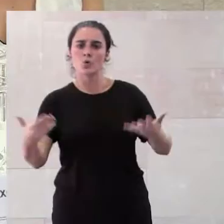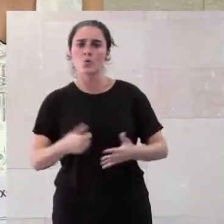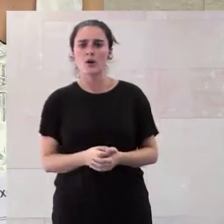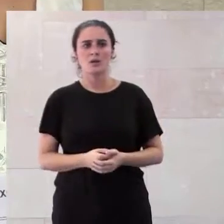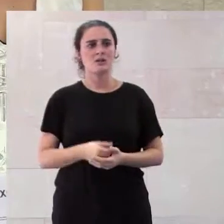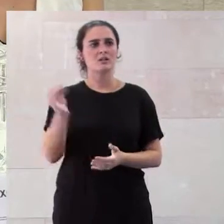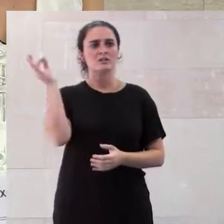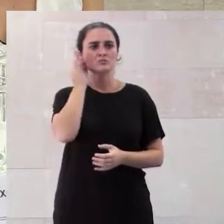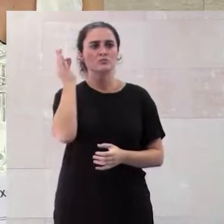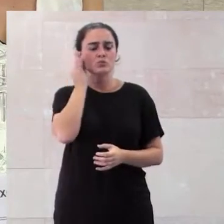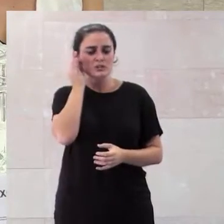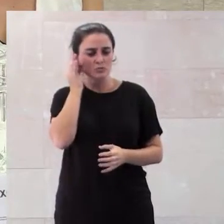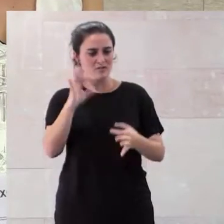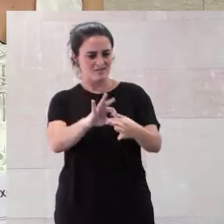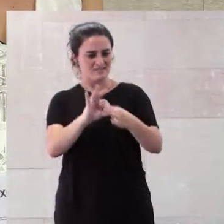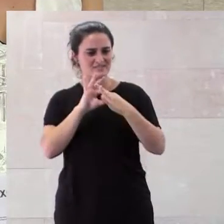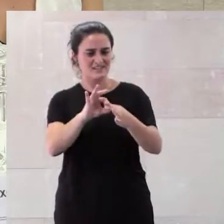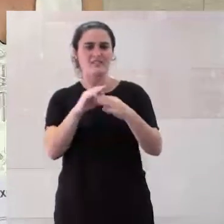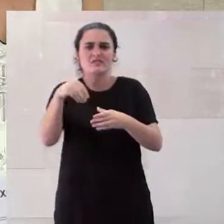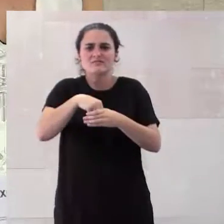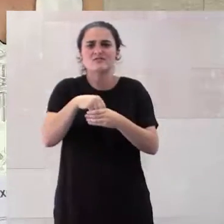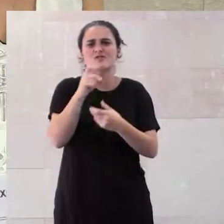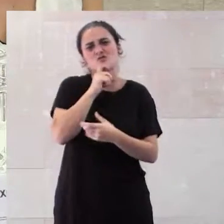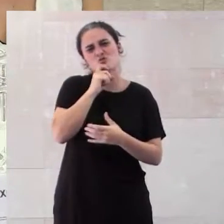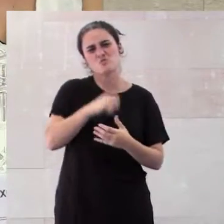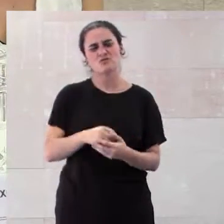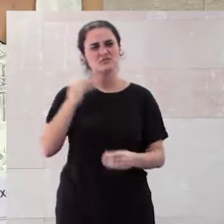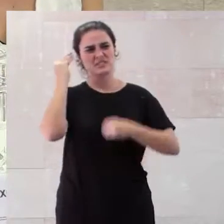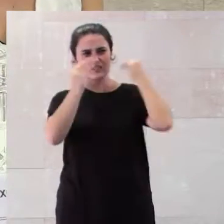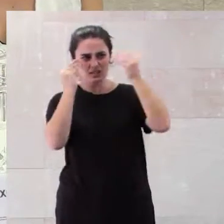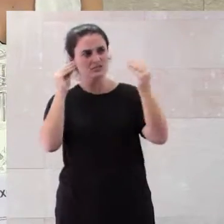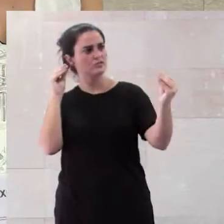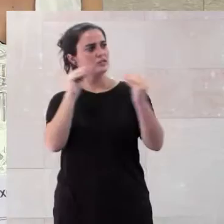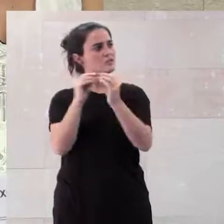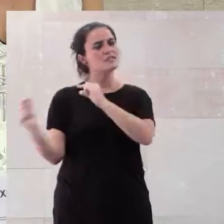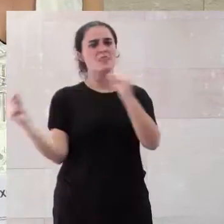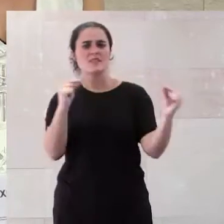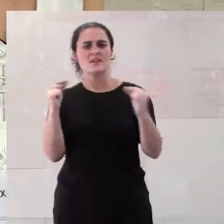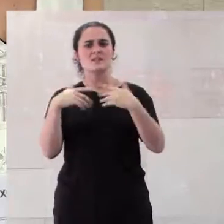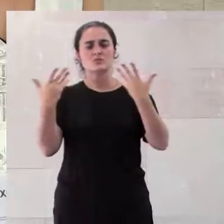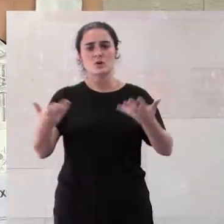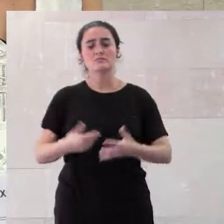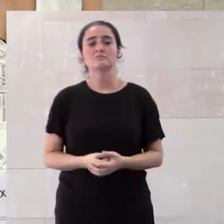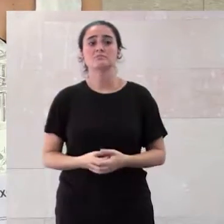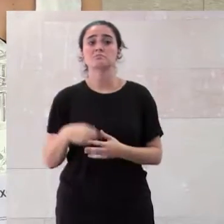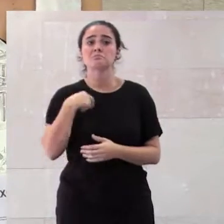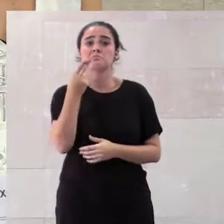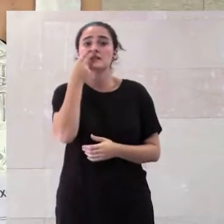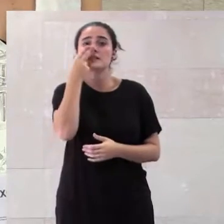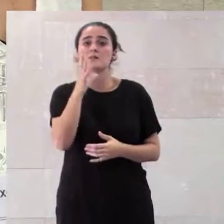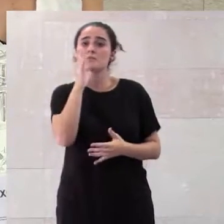dentro de las escuelas, qué reflexiones, qué contradicciones, qué debates. ¿Por qué me interesaba